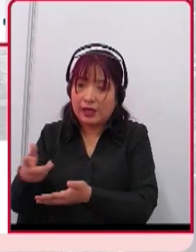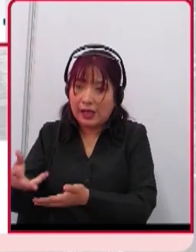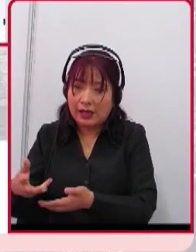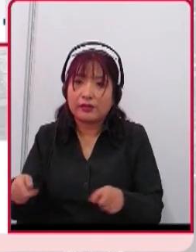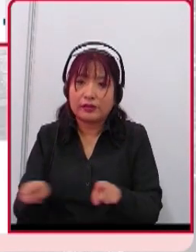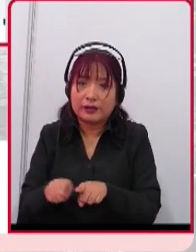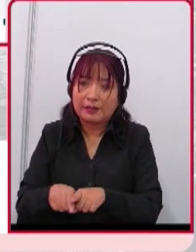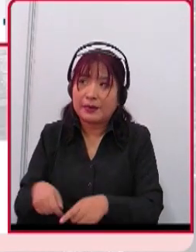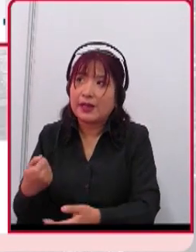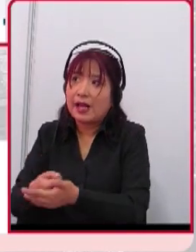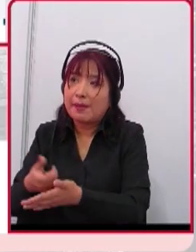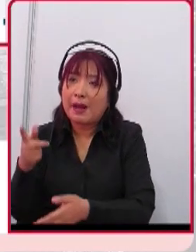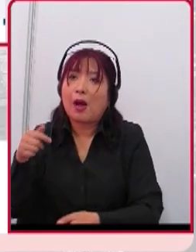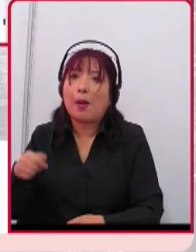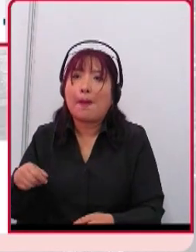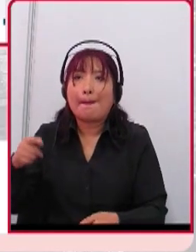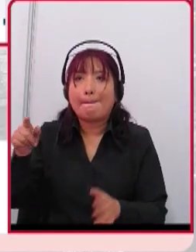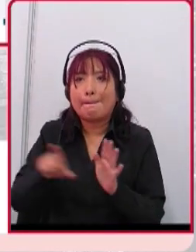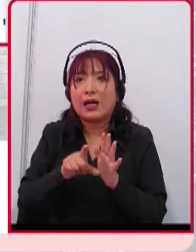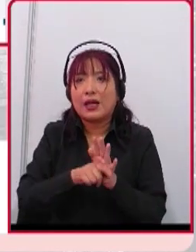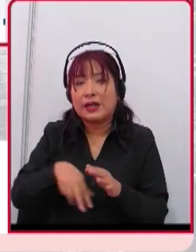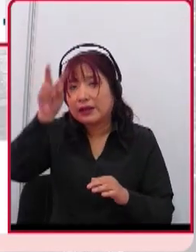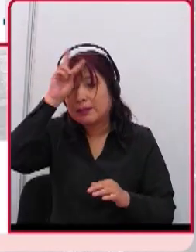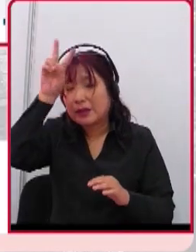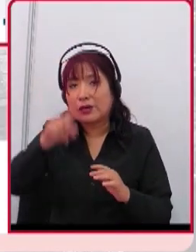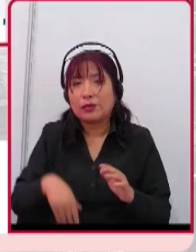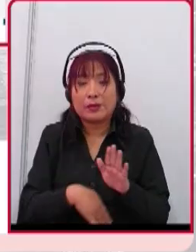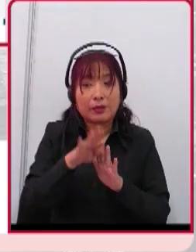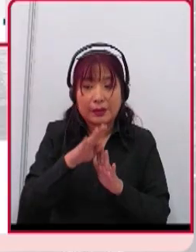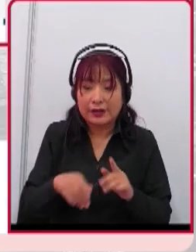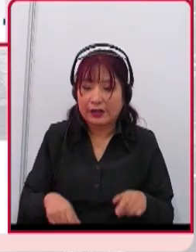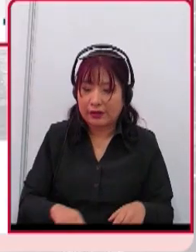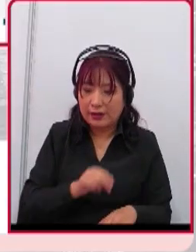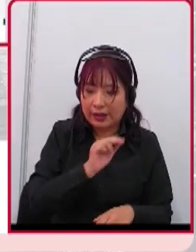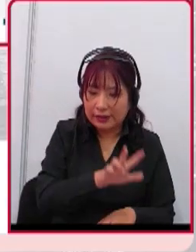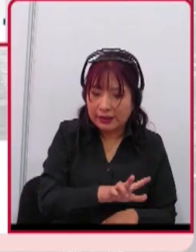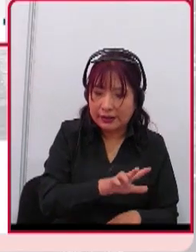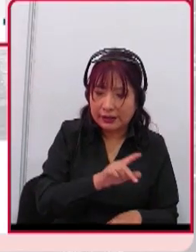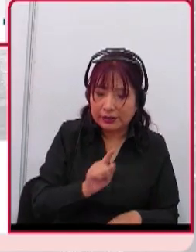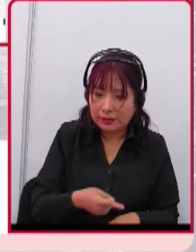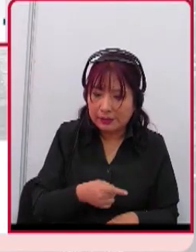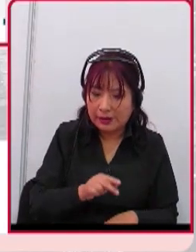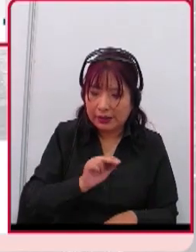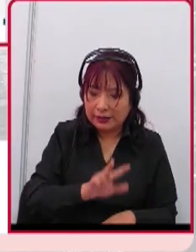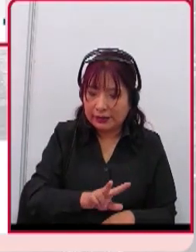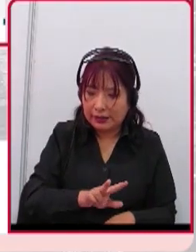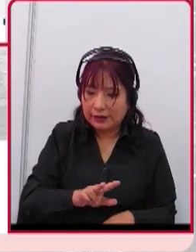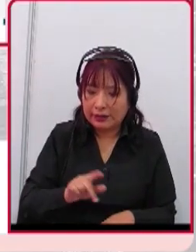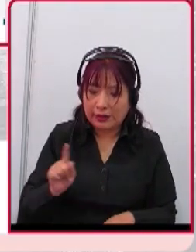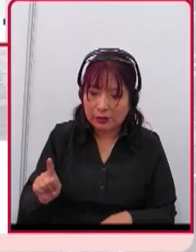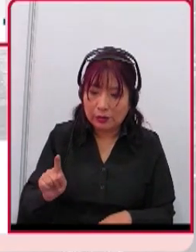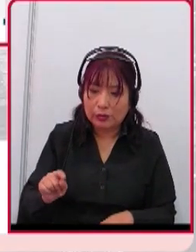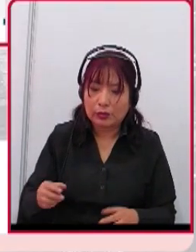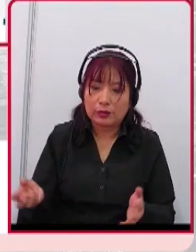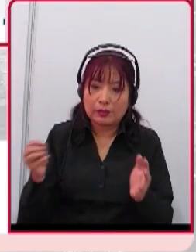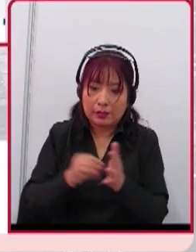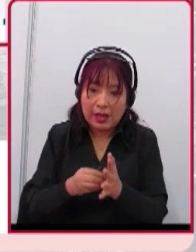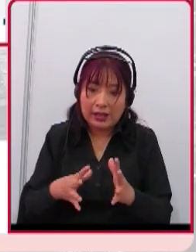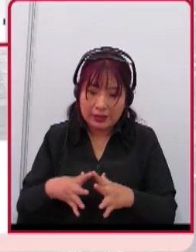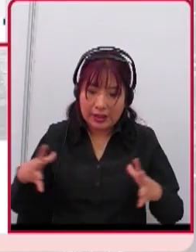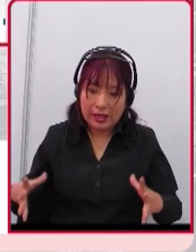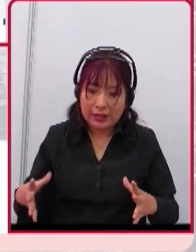gobiernos subnacionales también va a aumentar, hasta en 3.31 veces en comparación a lo recaudado en el